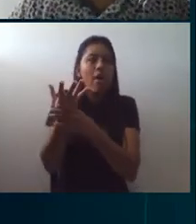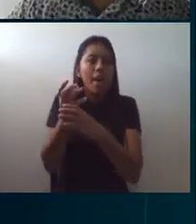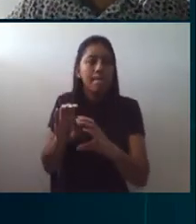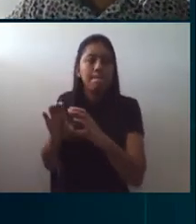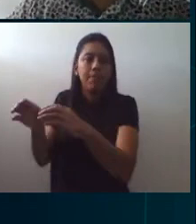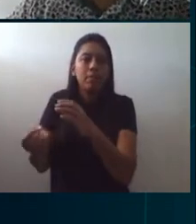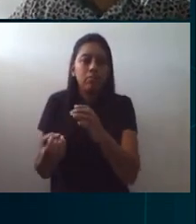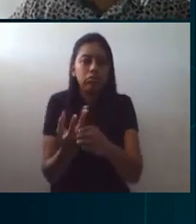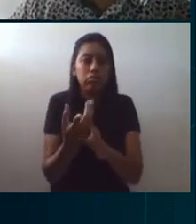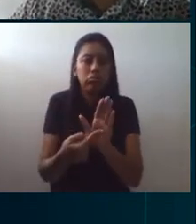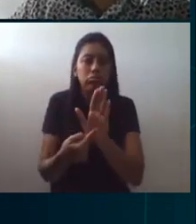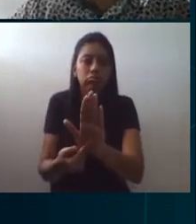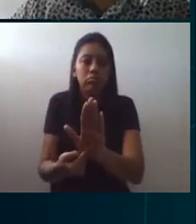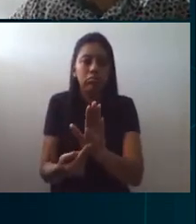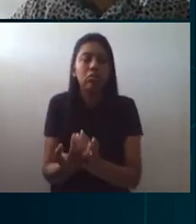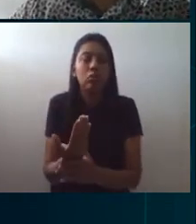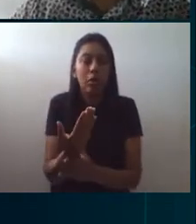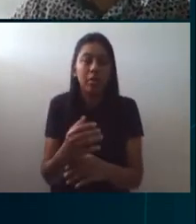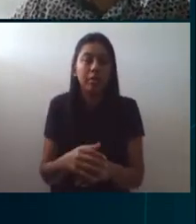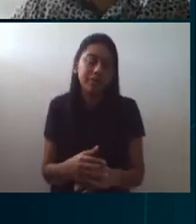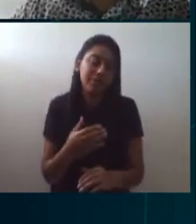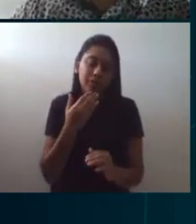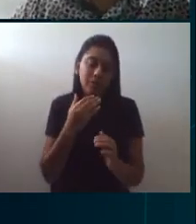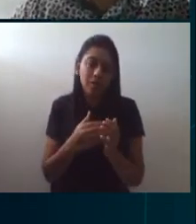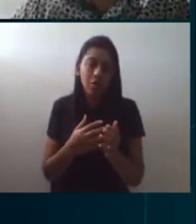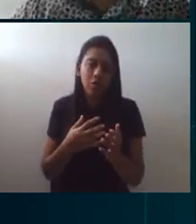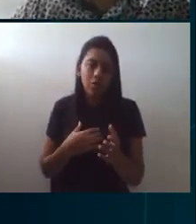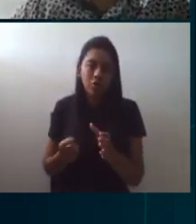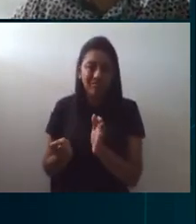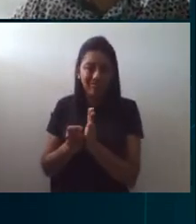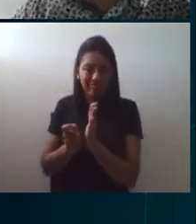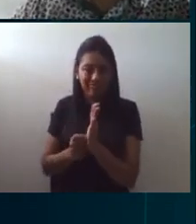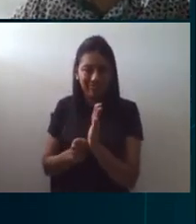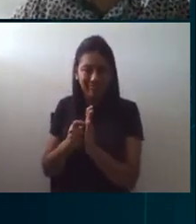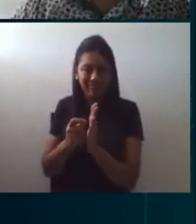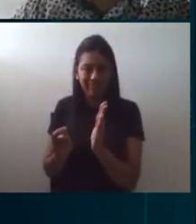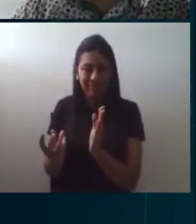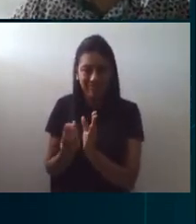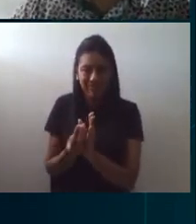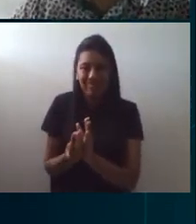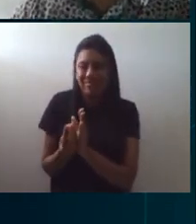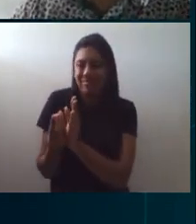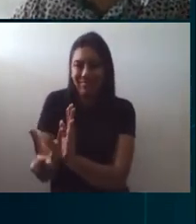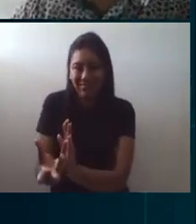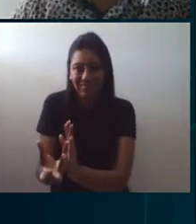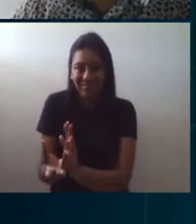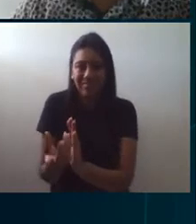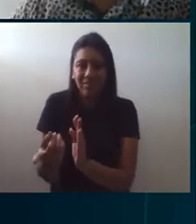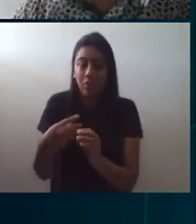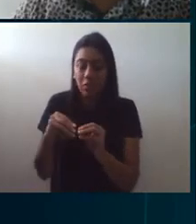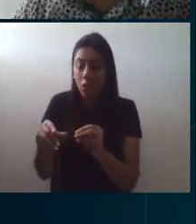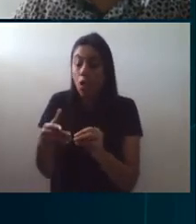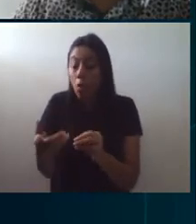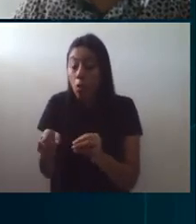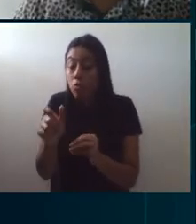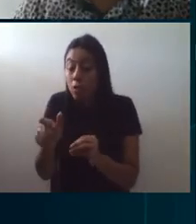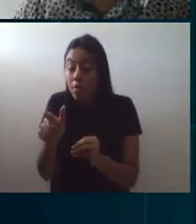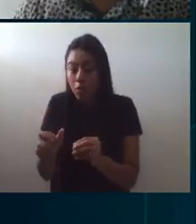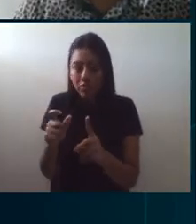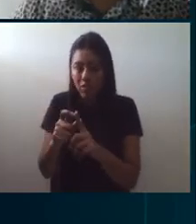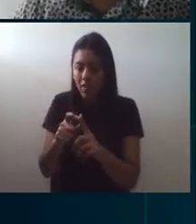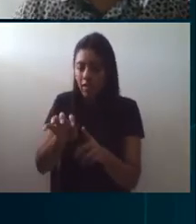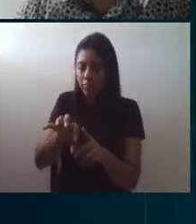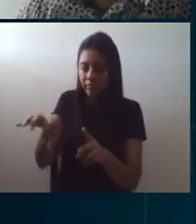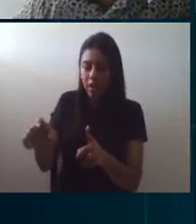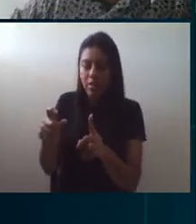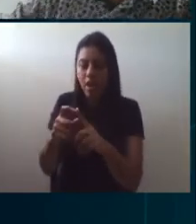Si yo le enseño con una base de datos cómo clasificar mis lecciones aprendidas, cómo las clasifica durante, digamos, donde estos